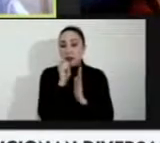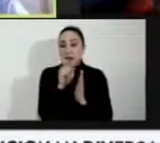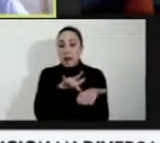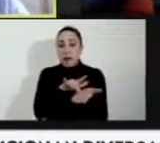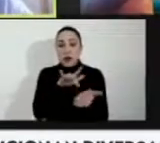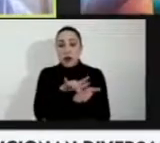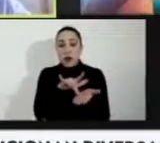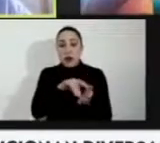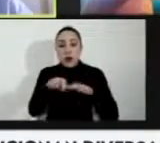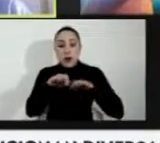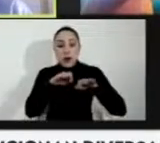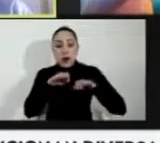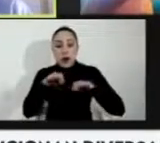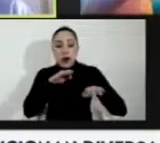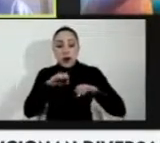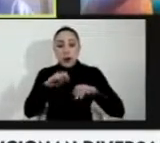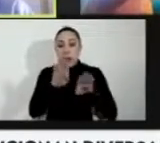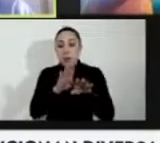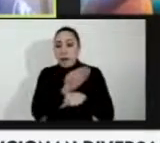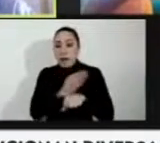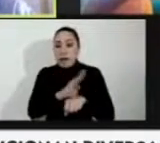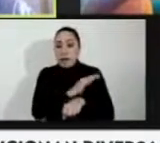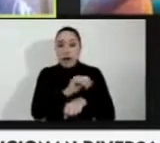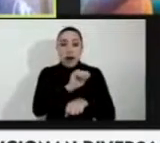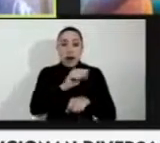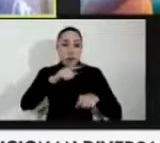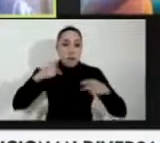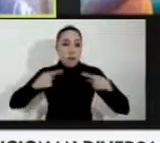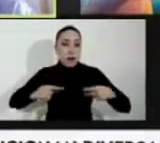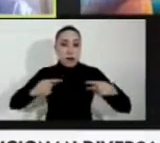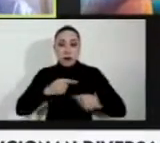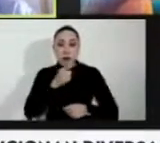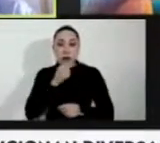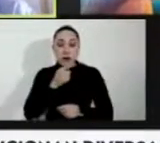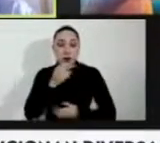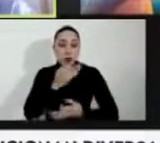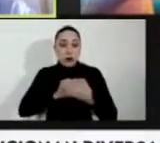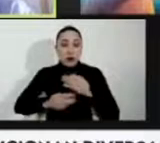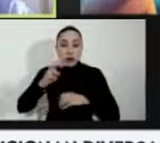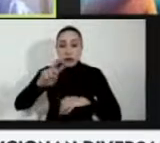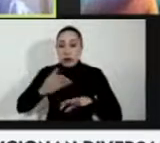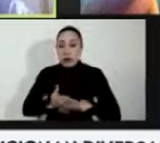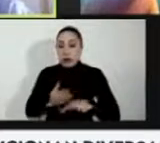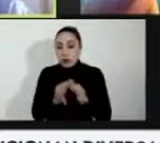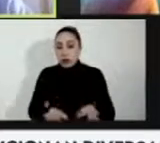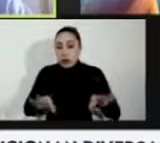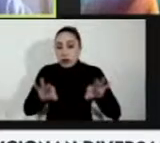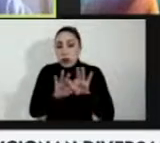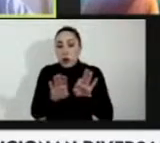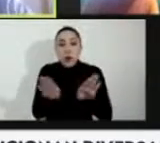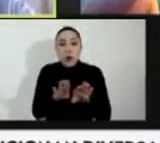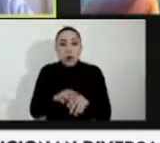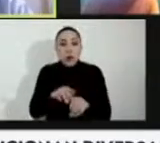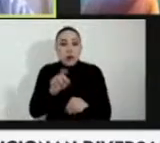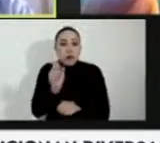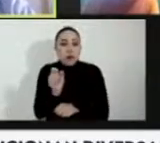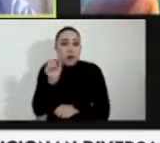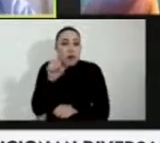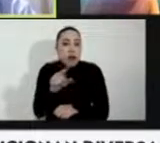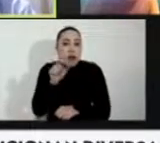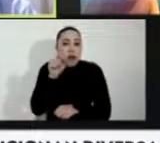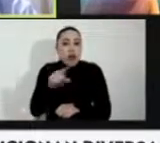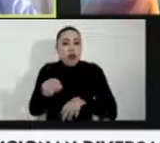Los bajos salarios representan una importante diferencia en sentido negativo, considerando el alto nivel